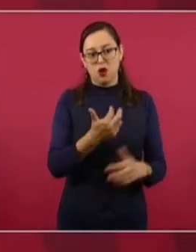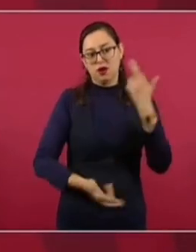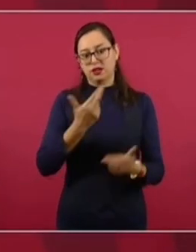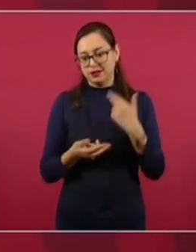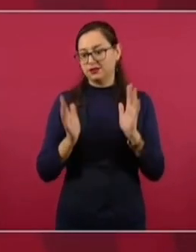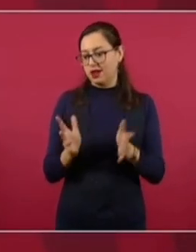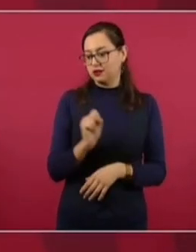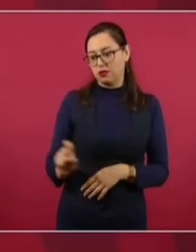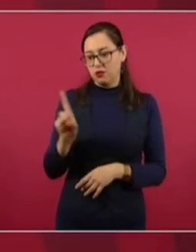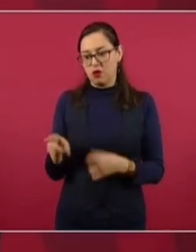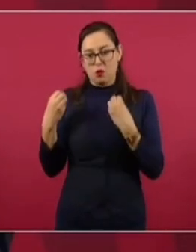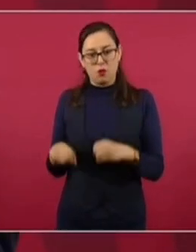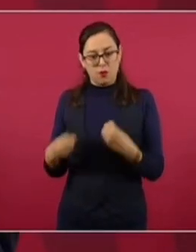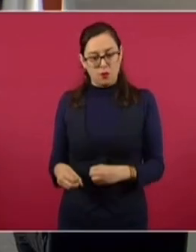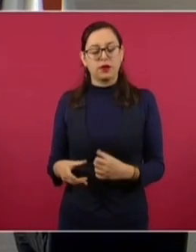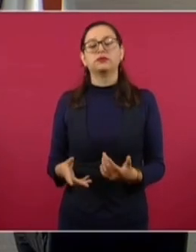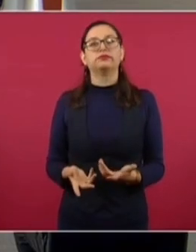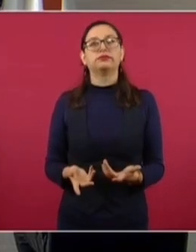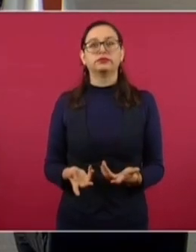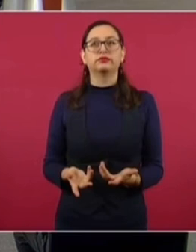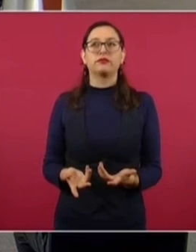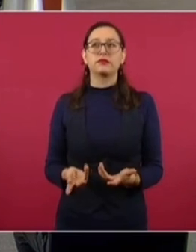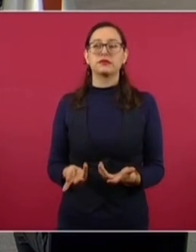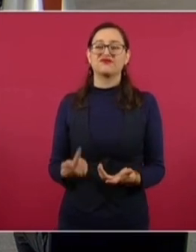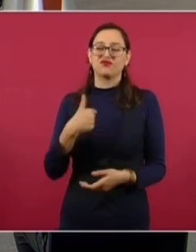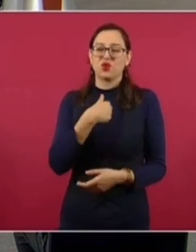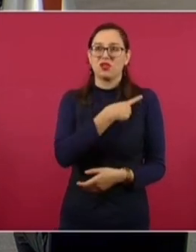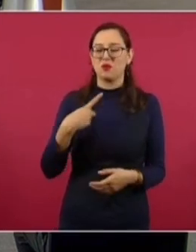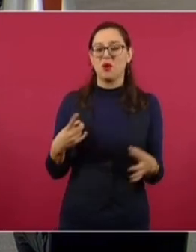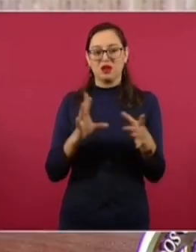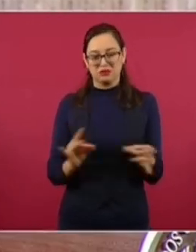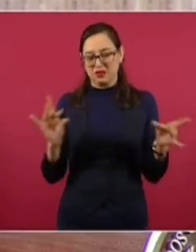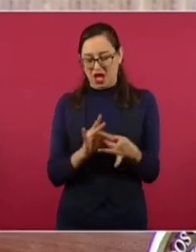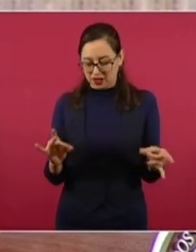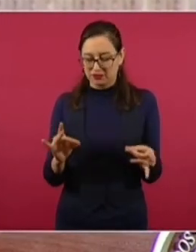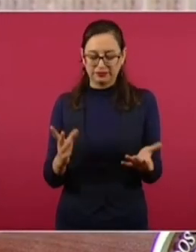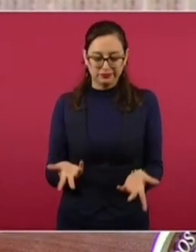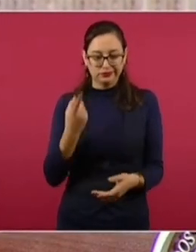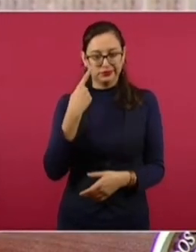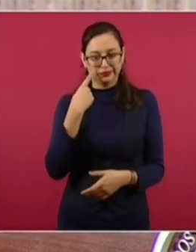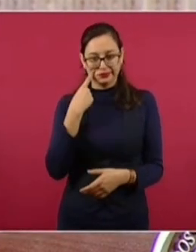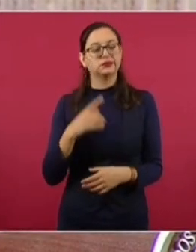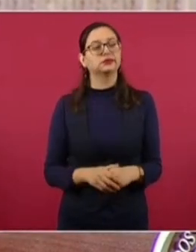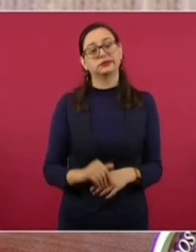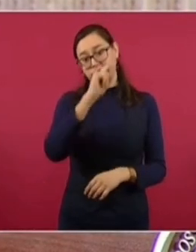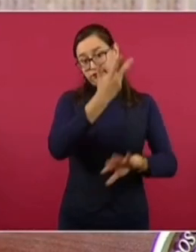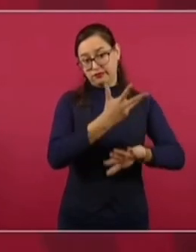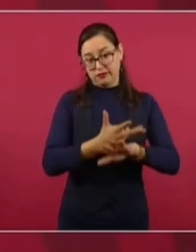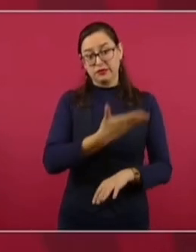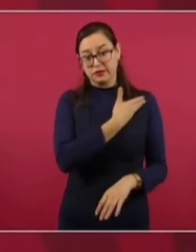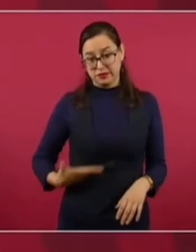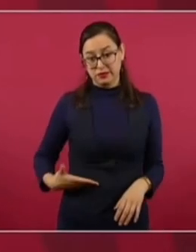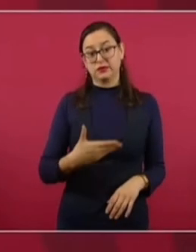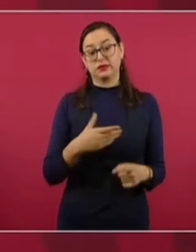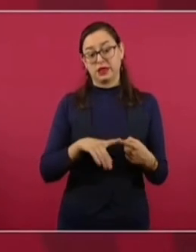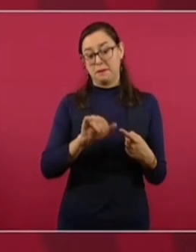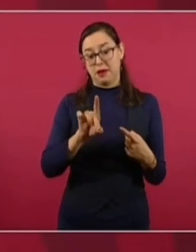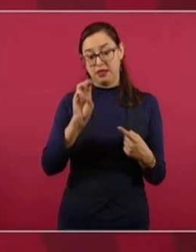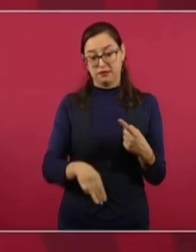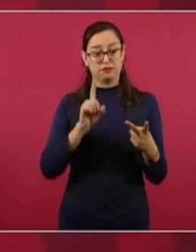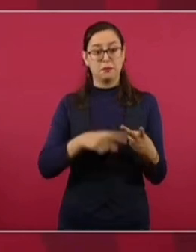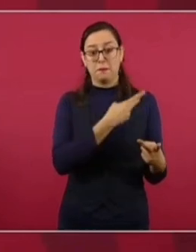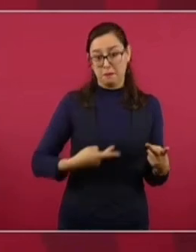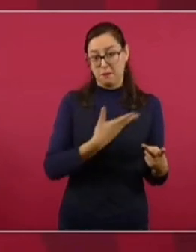me ha faltado explicar que el trato que recibimos del presidente Biden y de la vicepresidenta Kamala